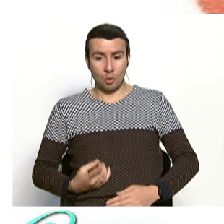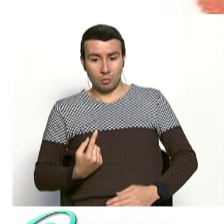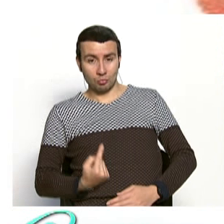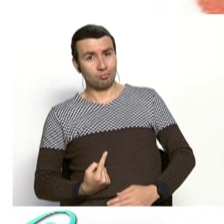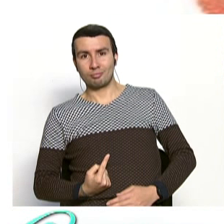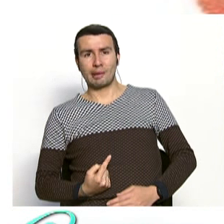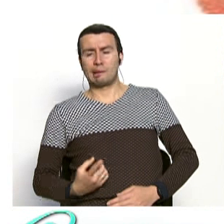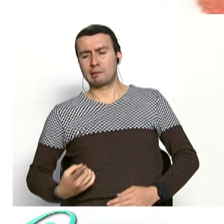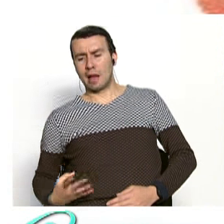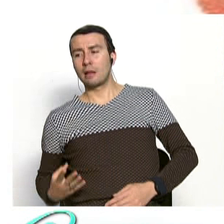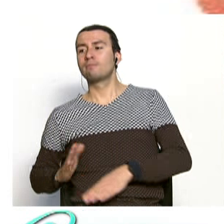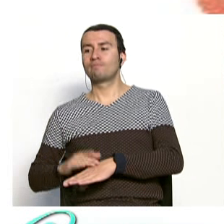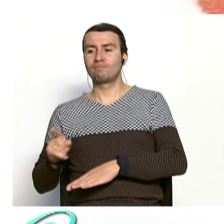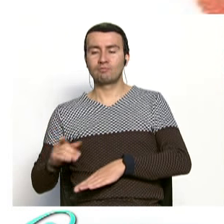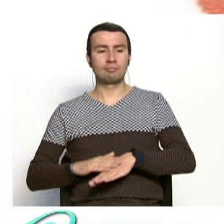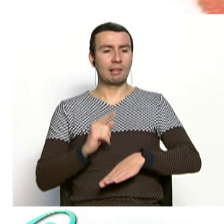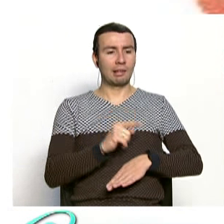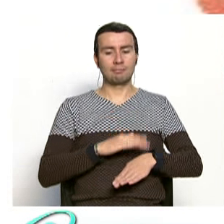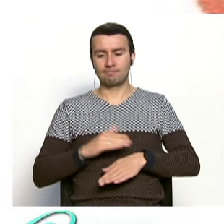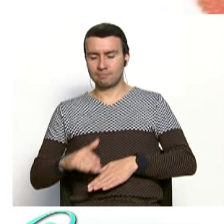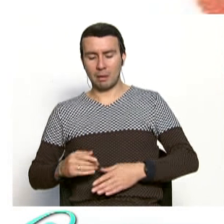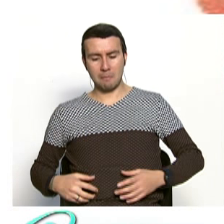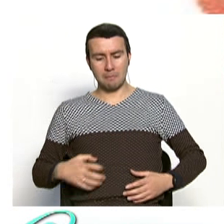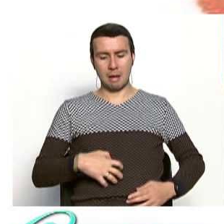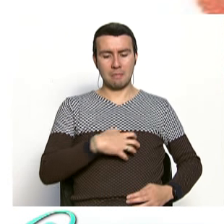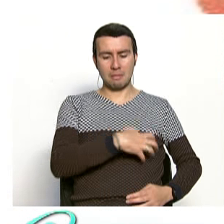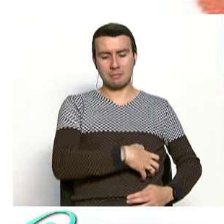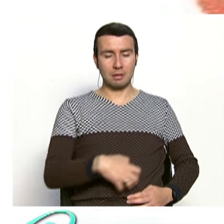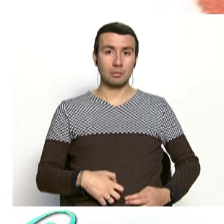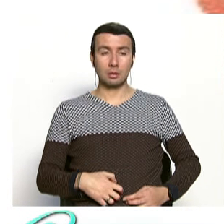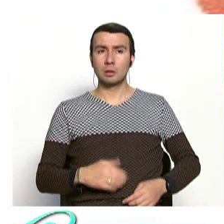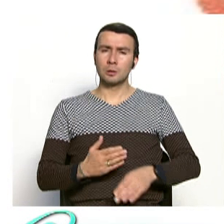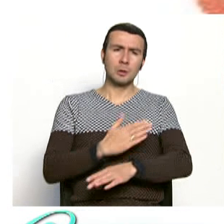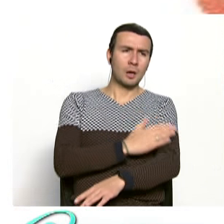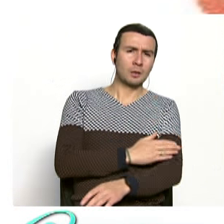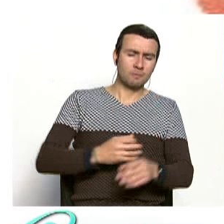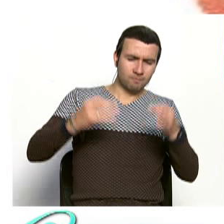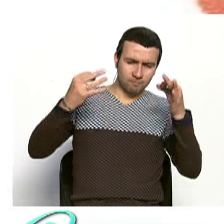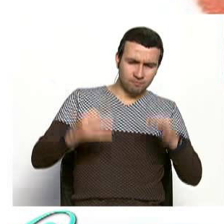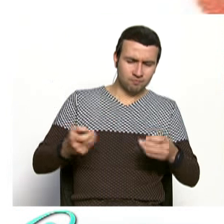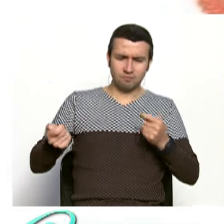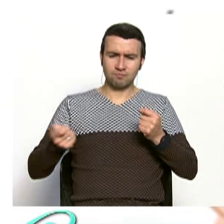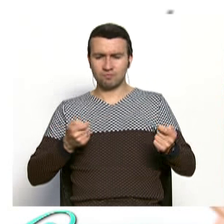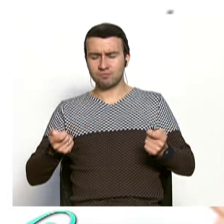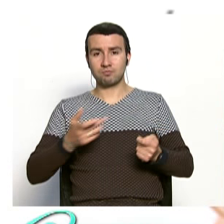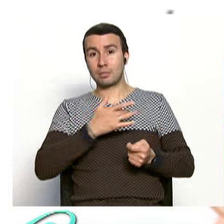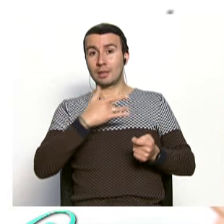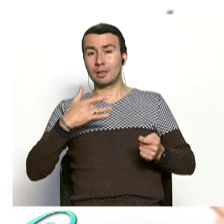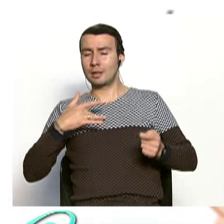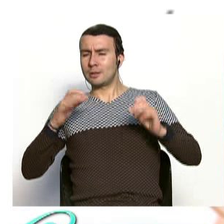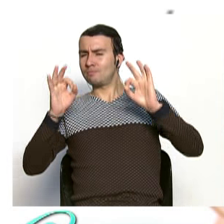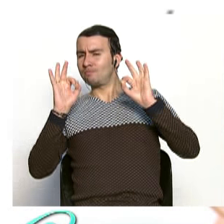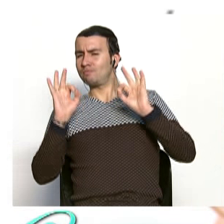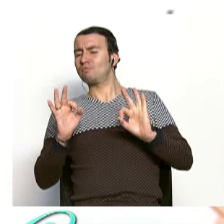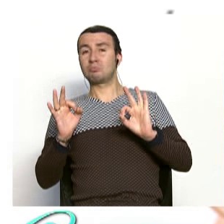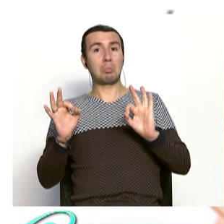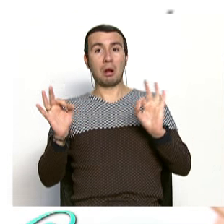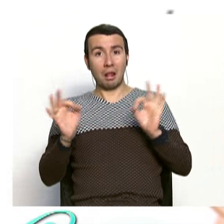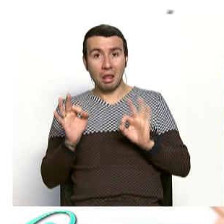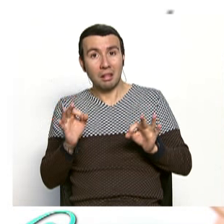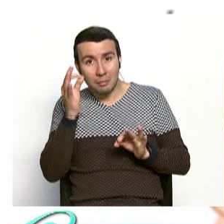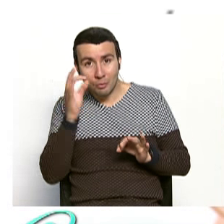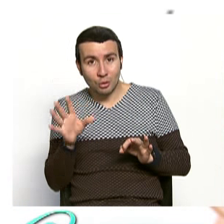varias causas y si uno no hace el diagnóstico adecuado y no hace la terapéutica adecuada para tratar todas las